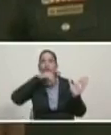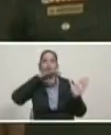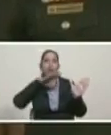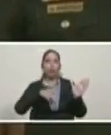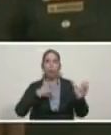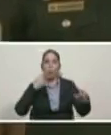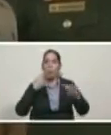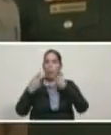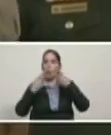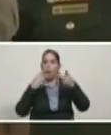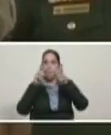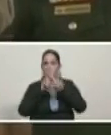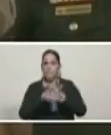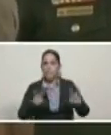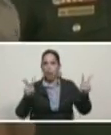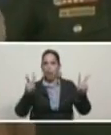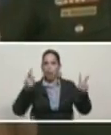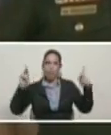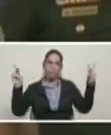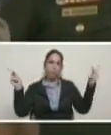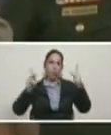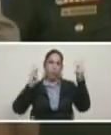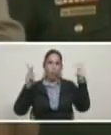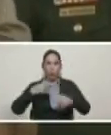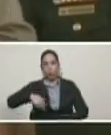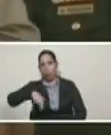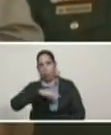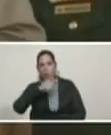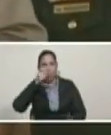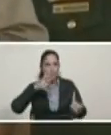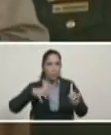política, de la paz y de la prosperidad a nuestro pueblo.